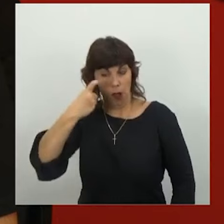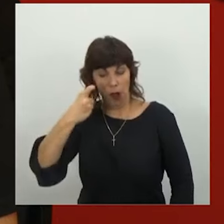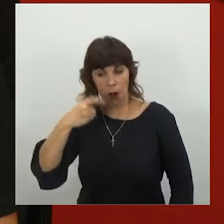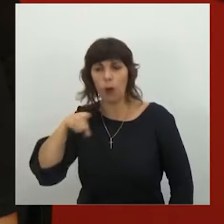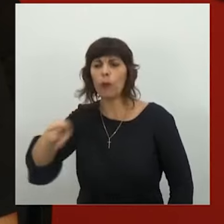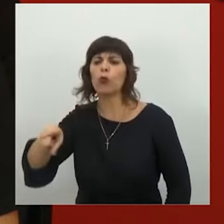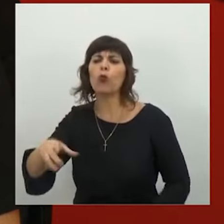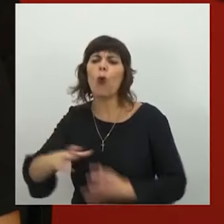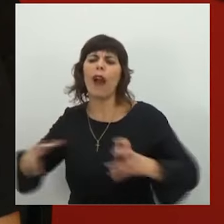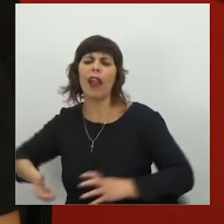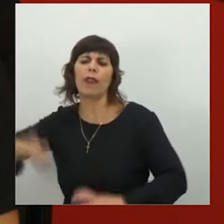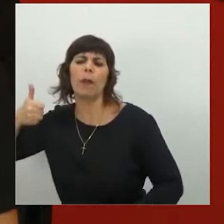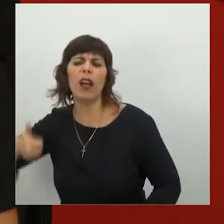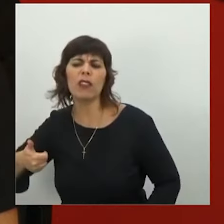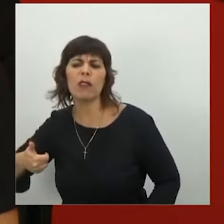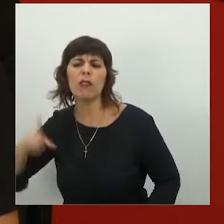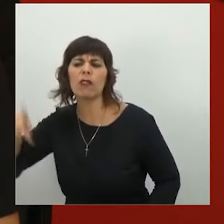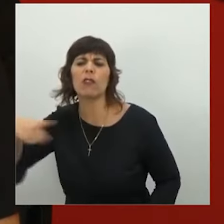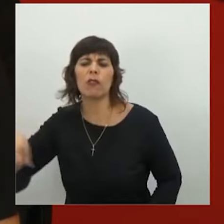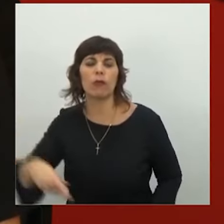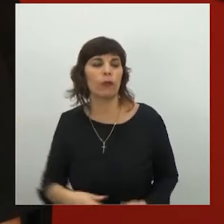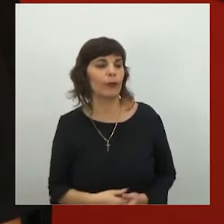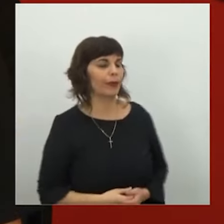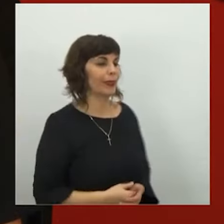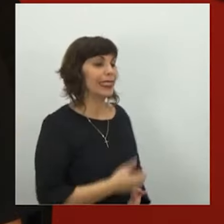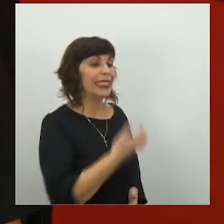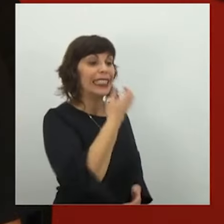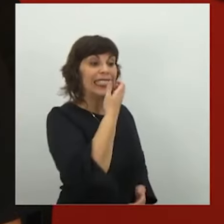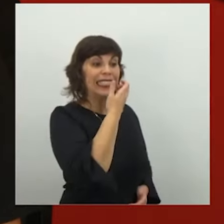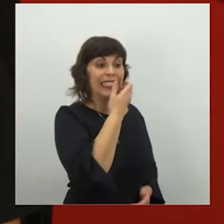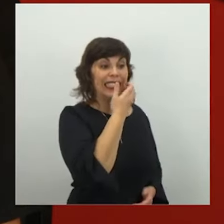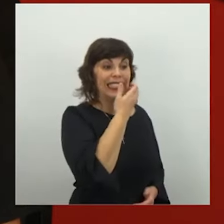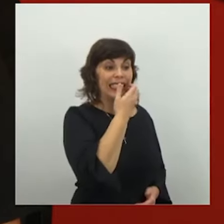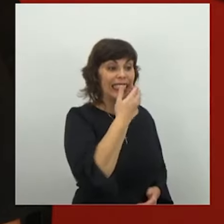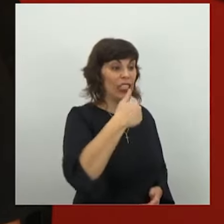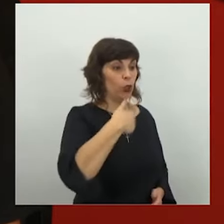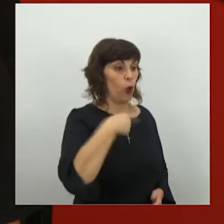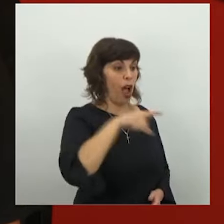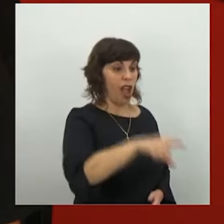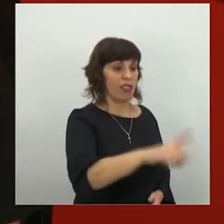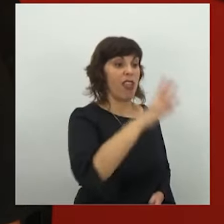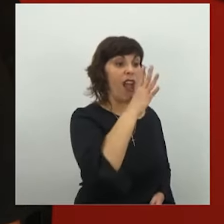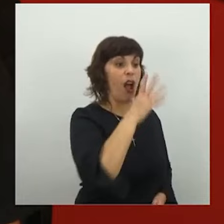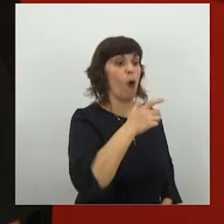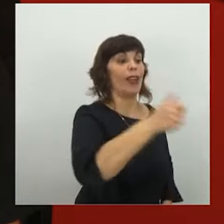dijo: cualquiera que bebiera de esta agua volverá a tener sed.